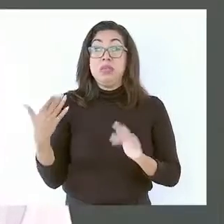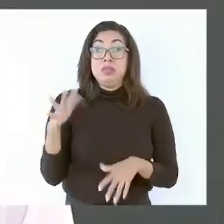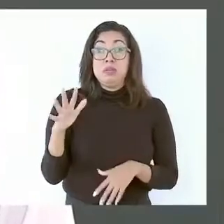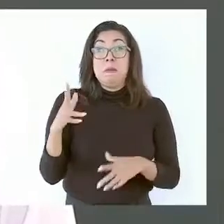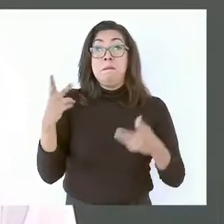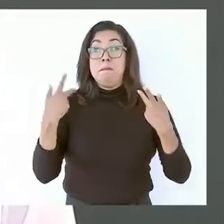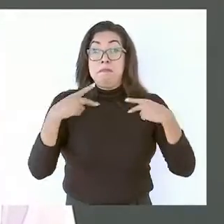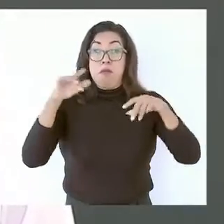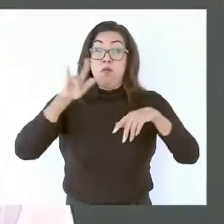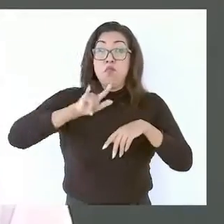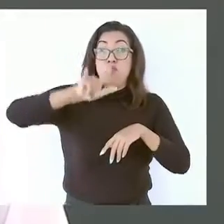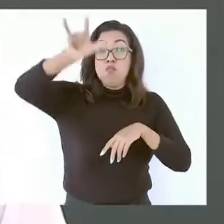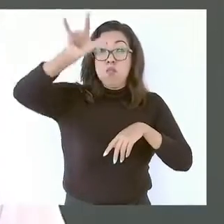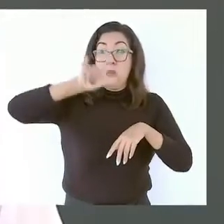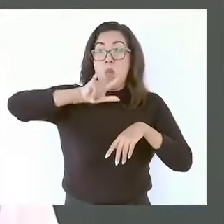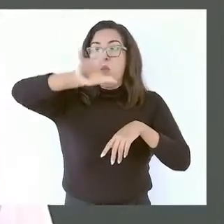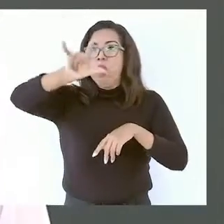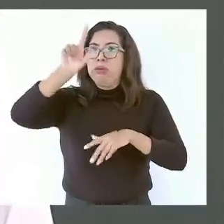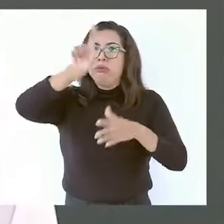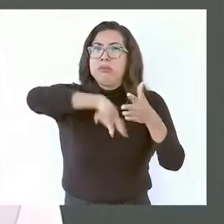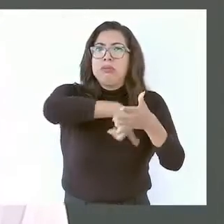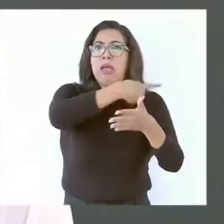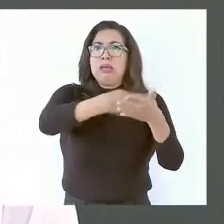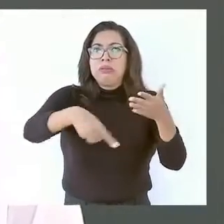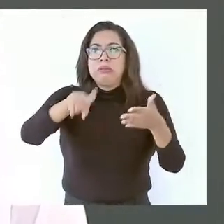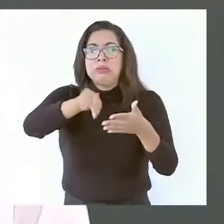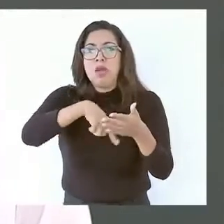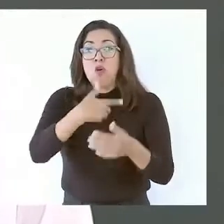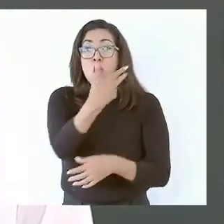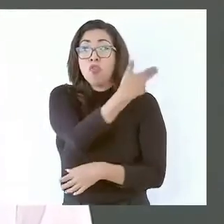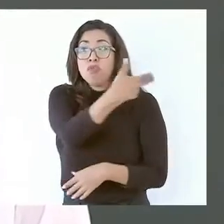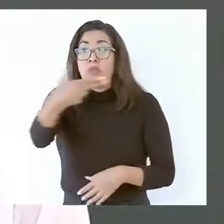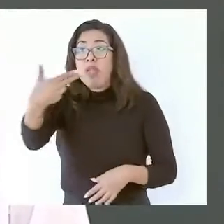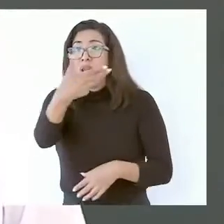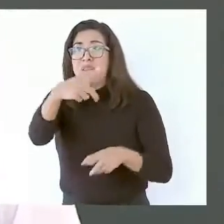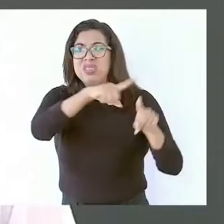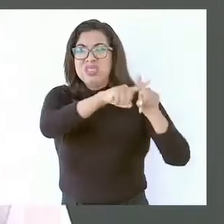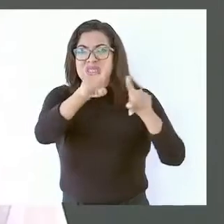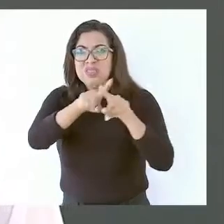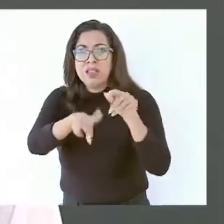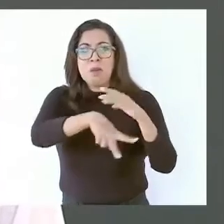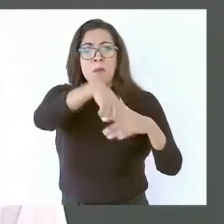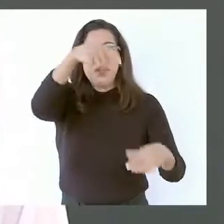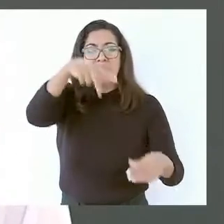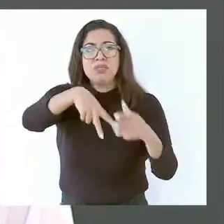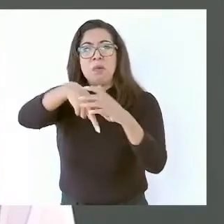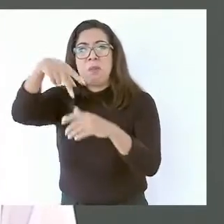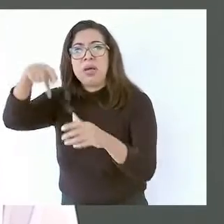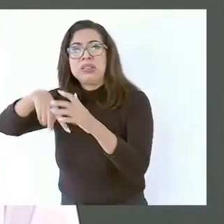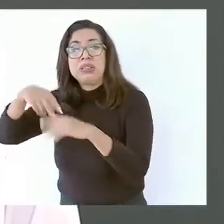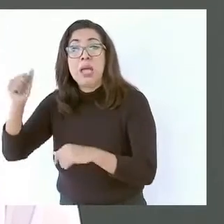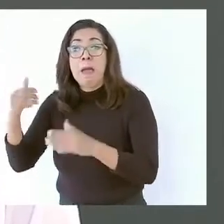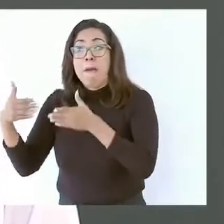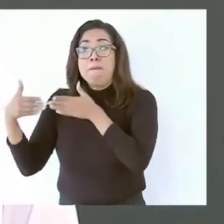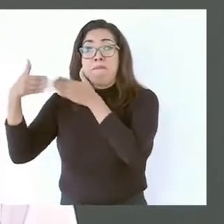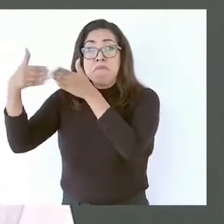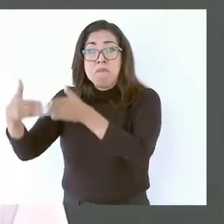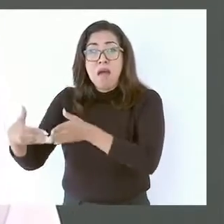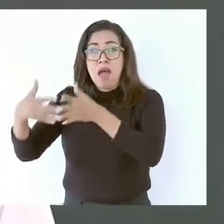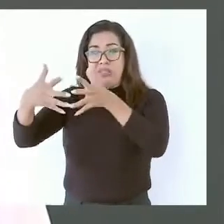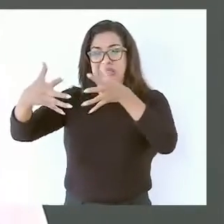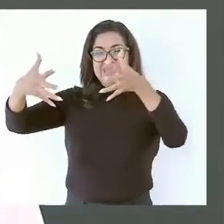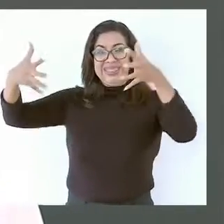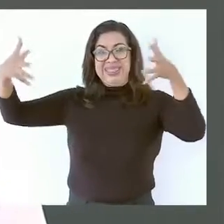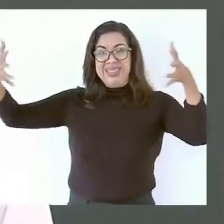mil cuartos de hotel que tenemos quedaron vacíos. Los 3 a 7 cruceros diarios que nos